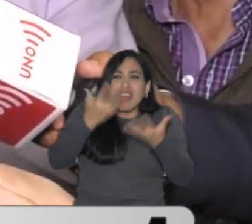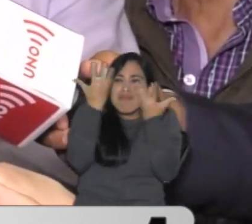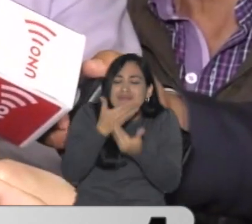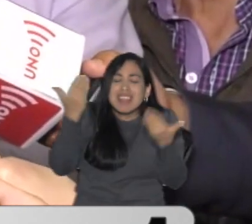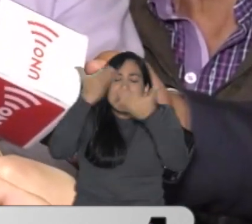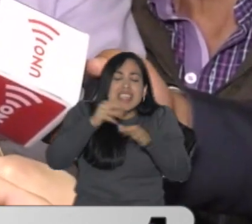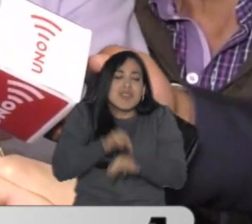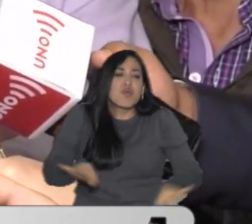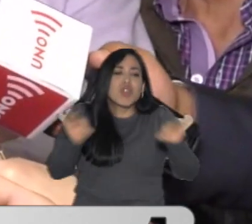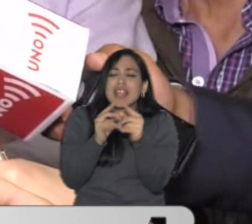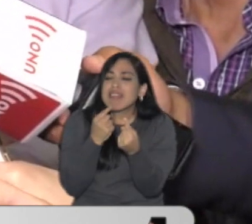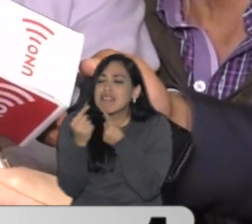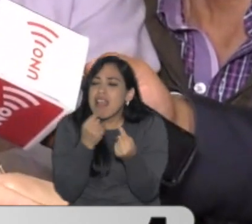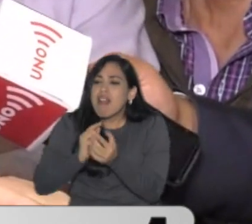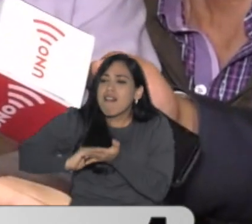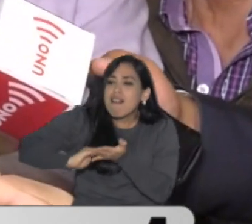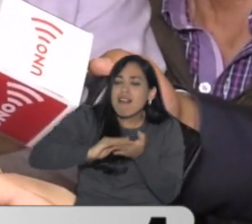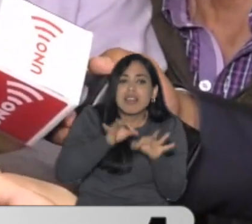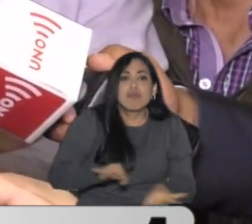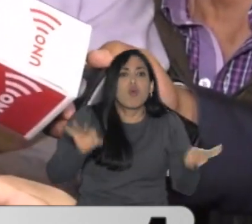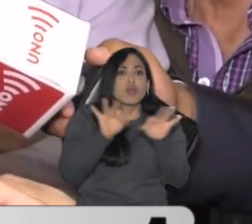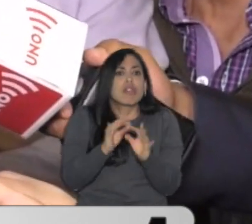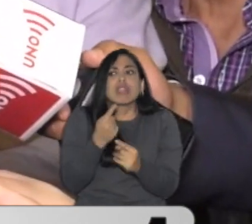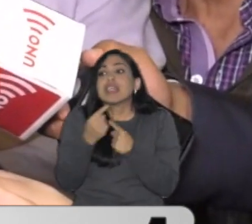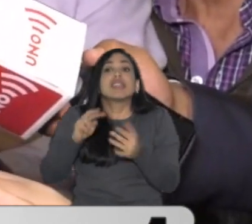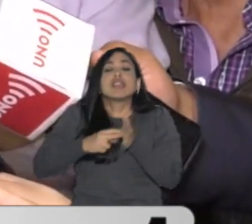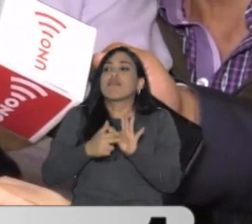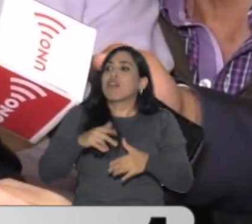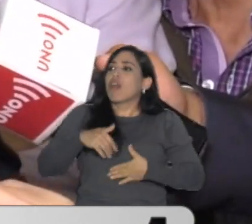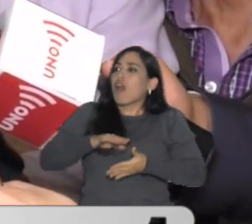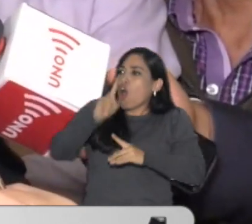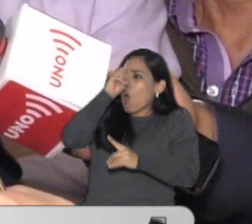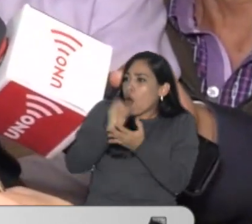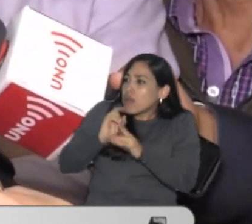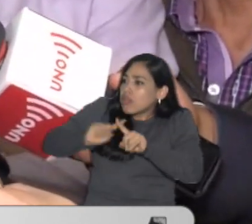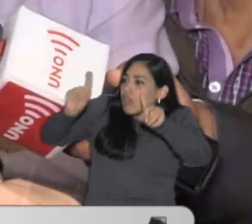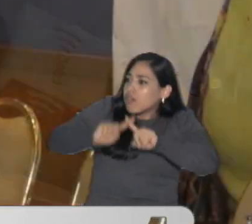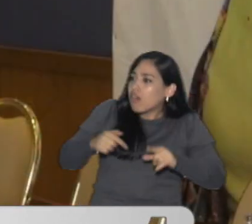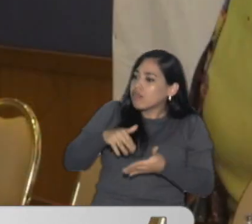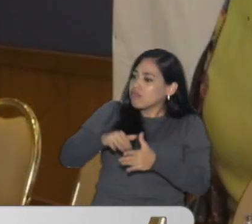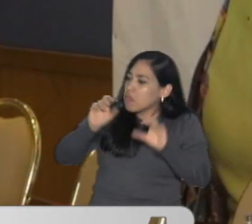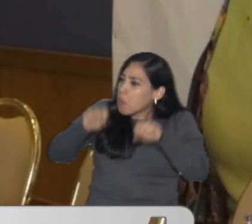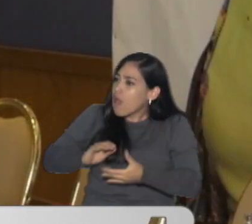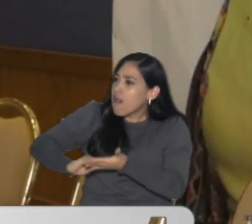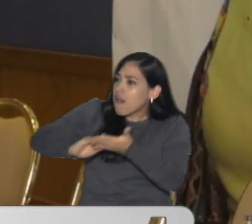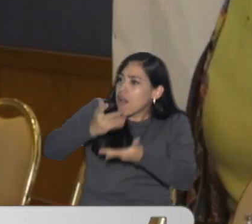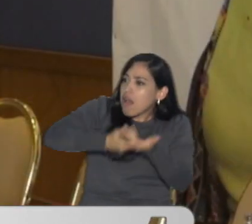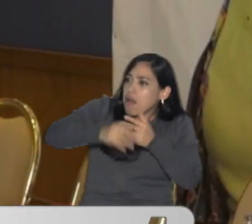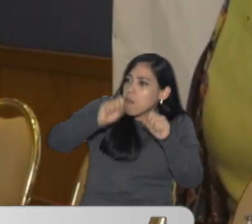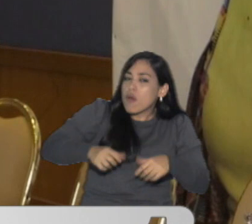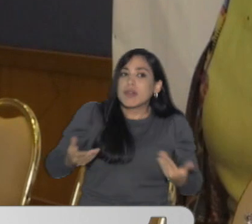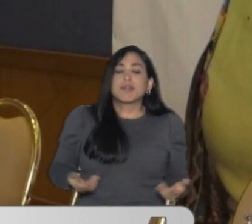diálogo siempre. Y dialogar con la diferencia es nuestra virtud, así que aquí estaremos.